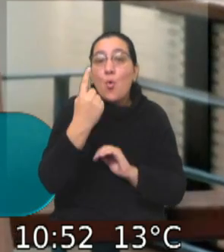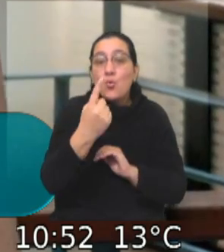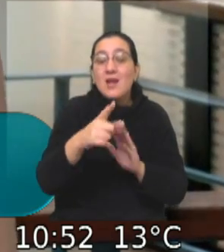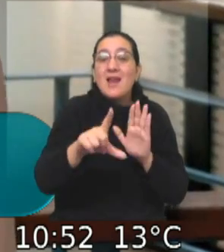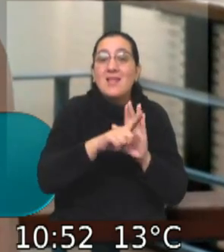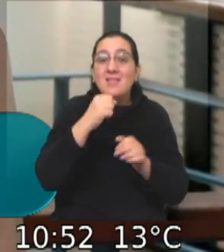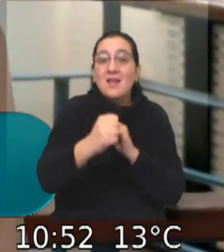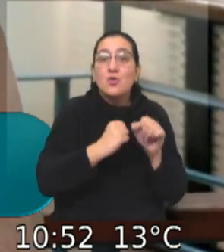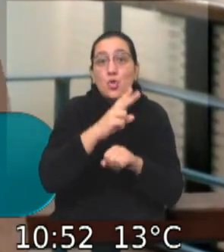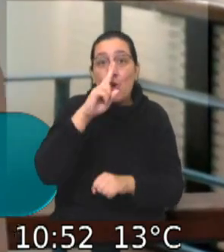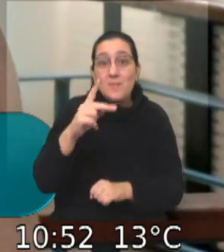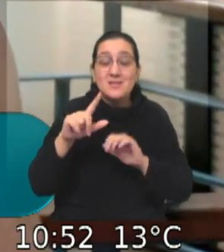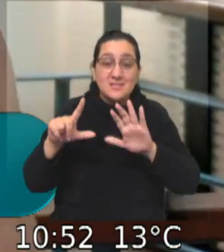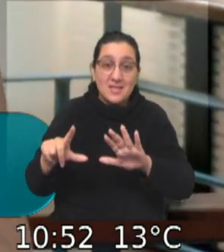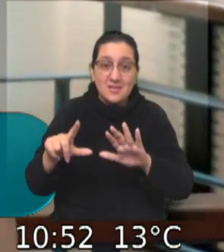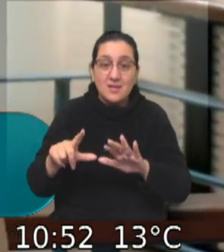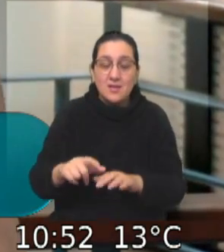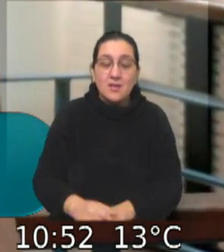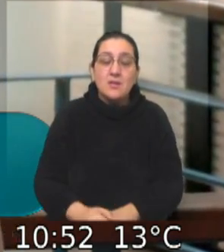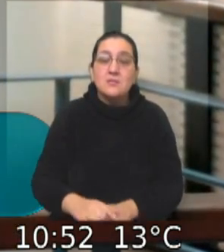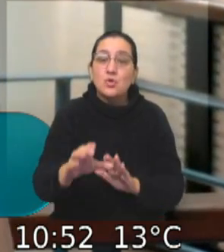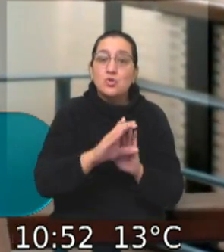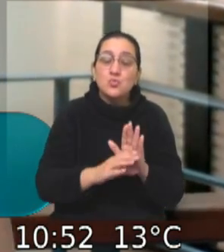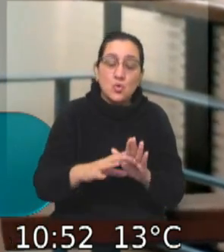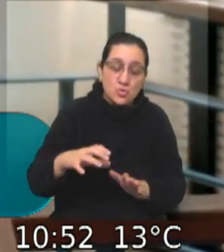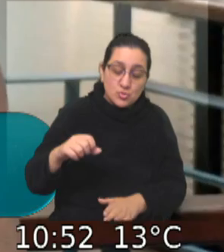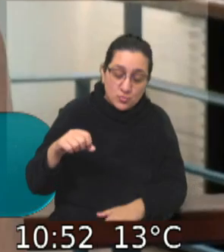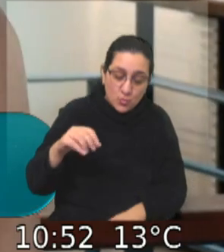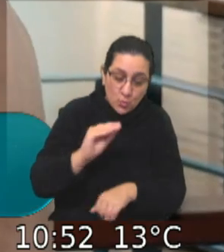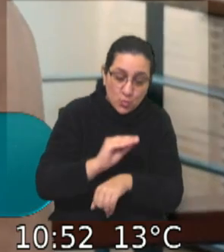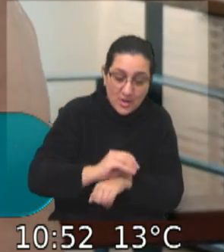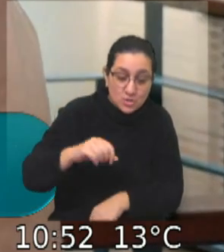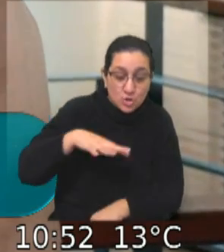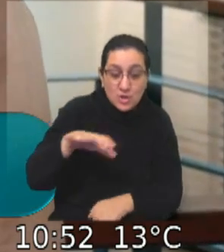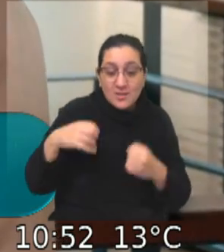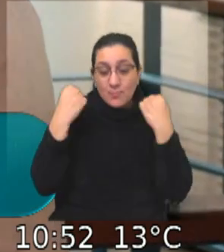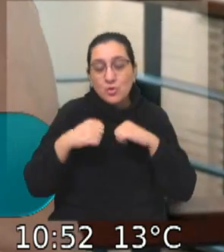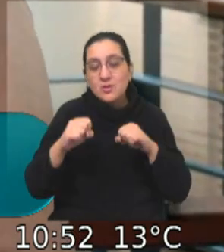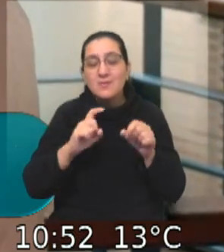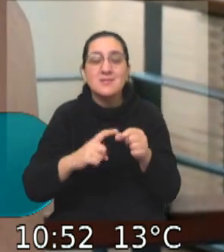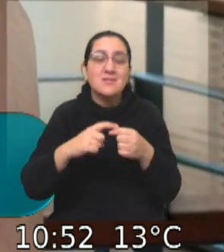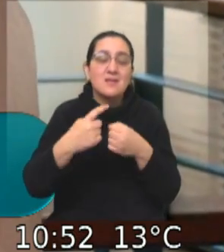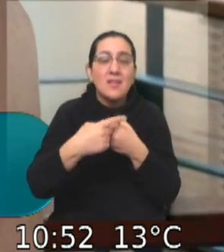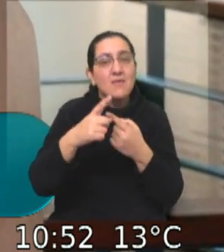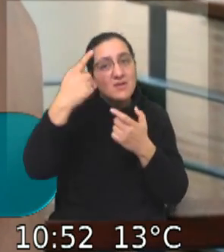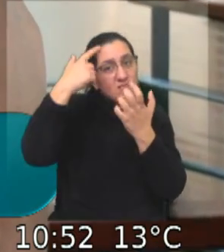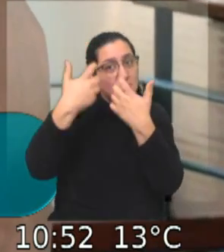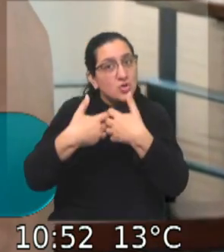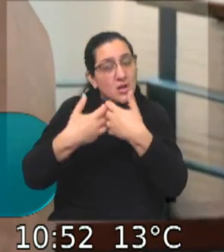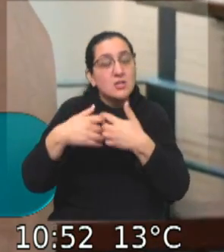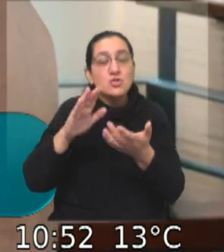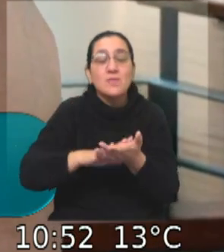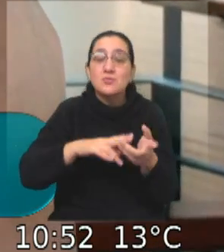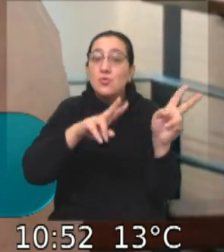del 2007 dice que toda institución cultural, social, deportiva, sindical y política debe reflexionar sobre estos temas.